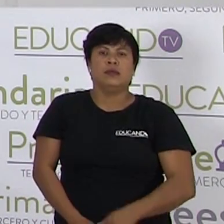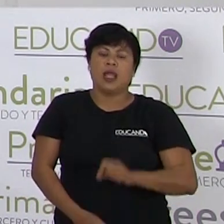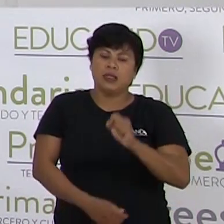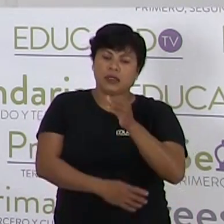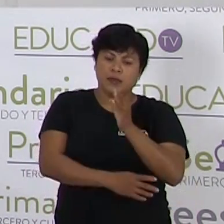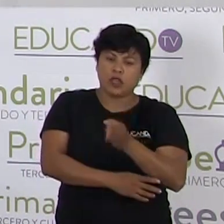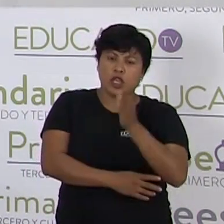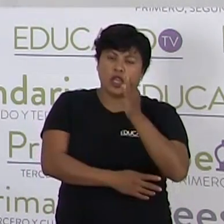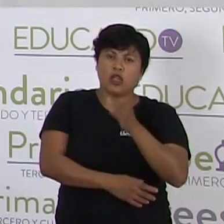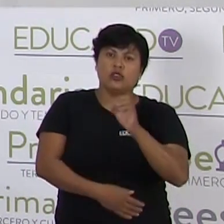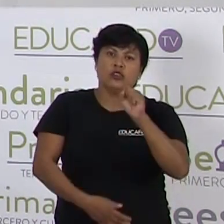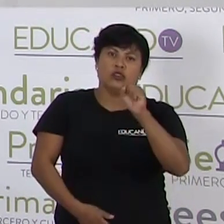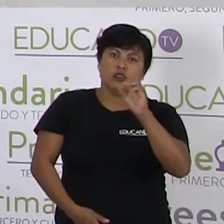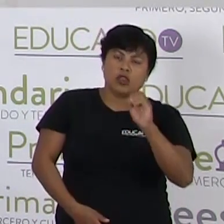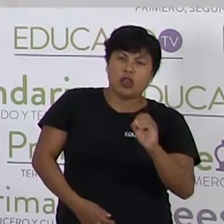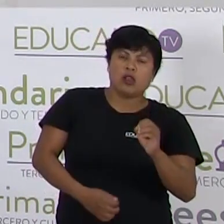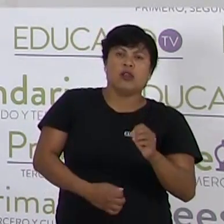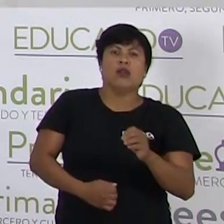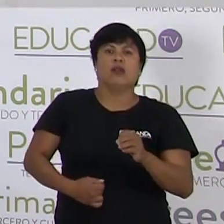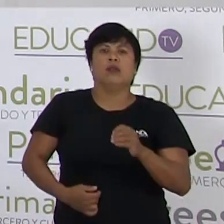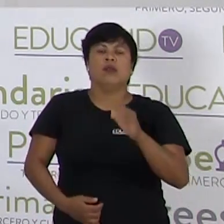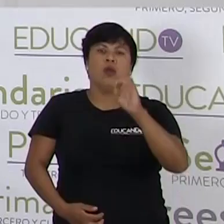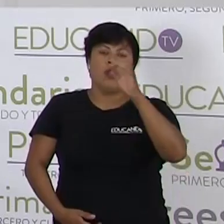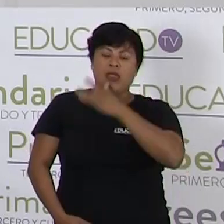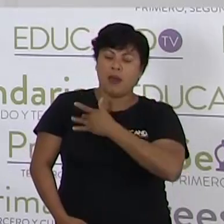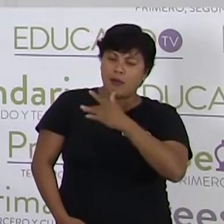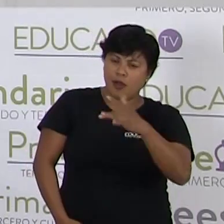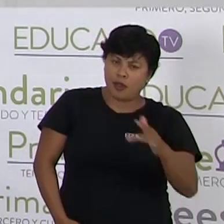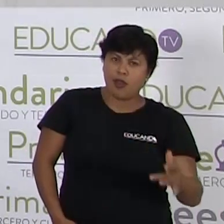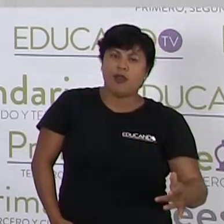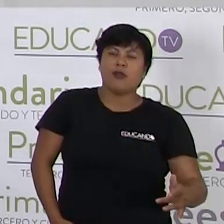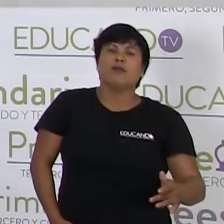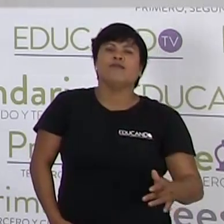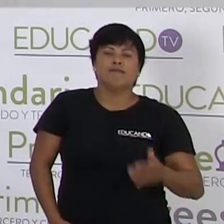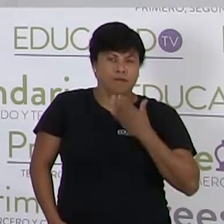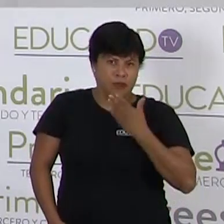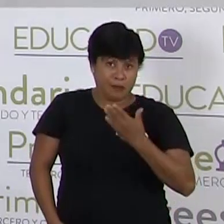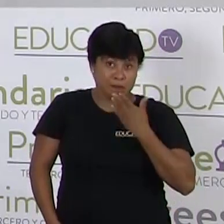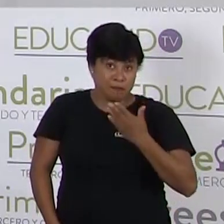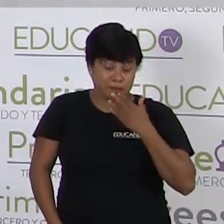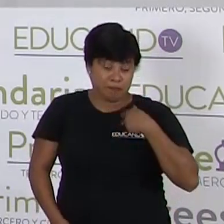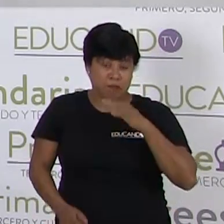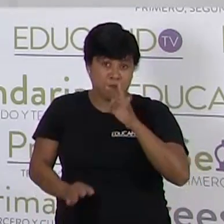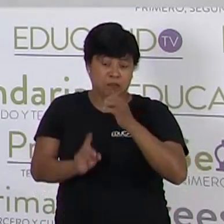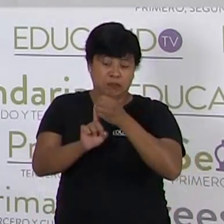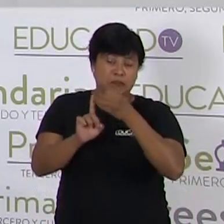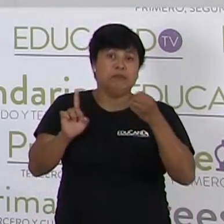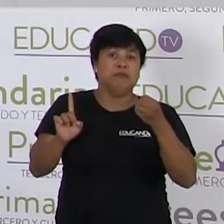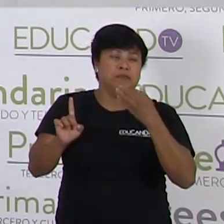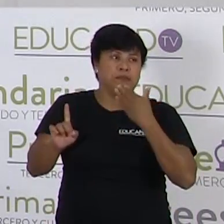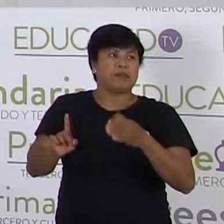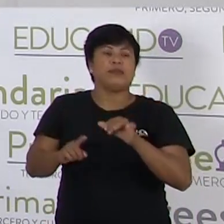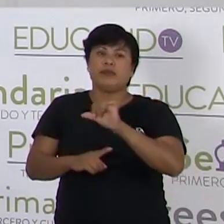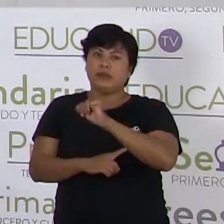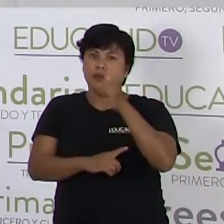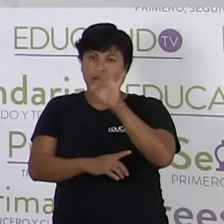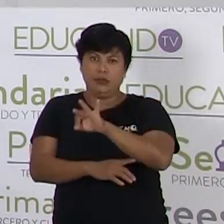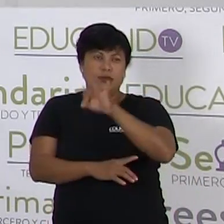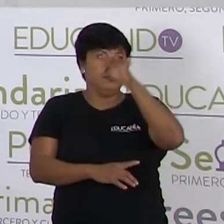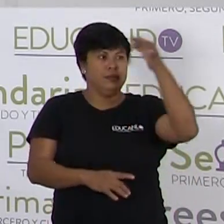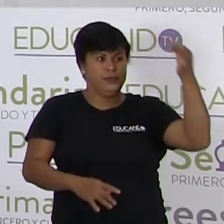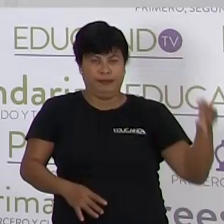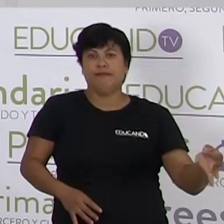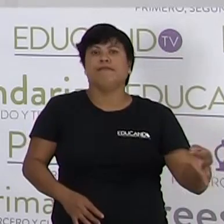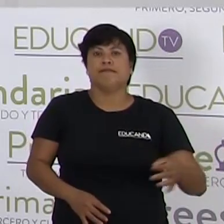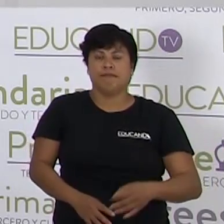Aceptó, pensó, enamoró. Muy bien, me parece correcto. Vamos ahora sí a la última